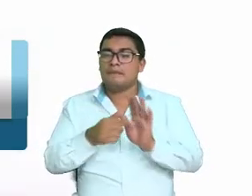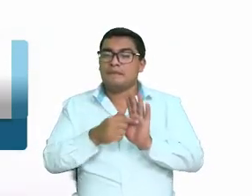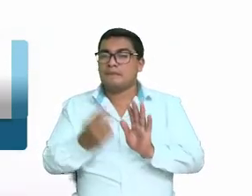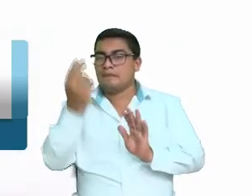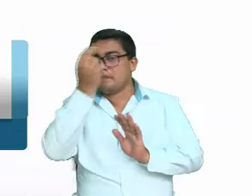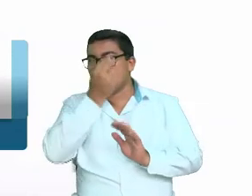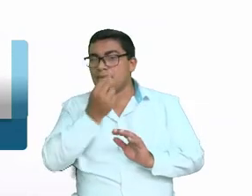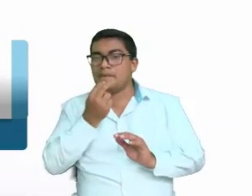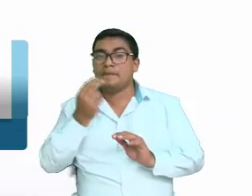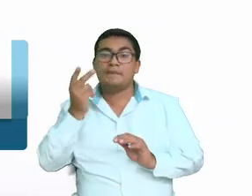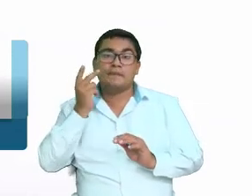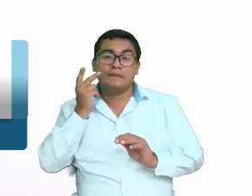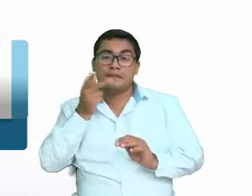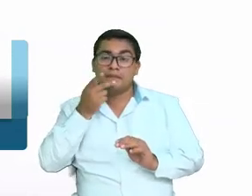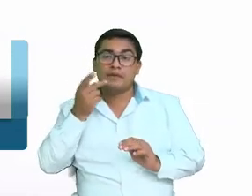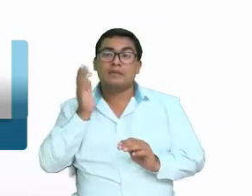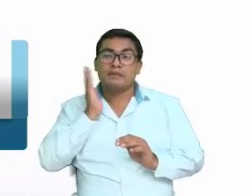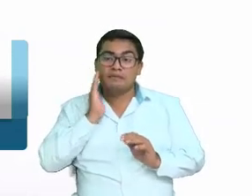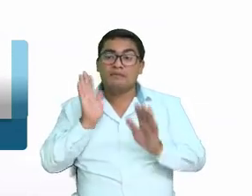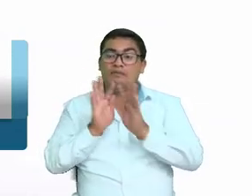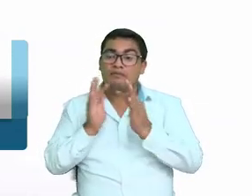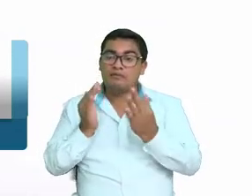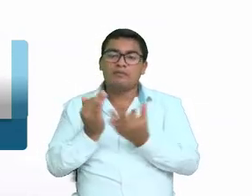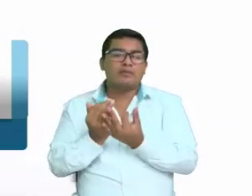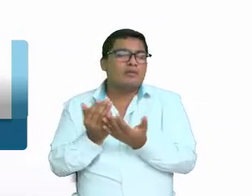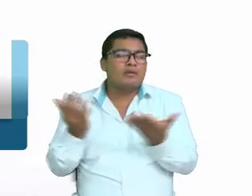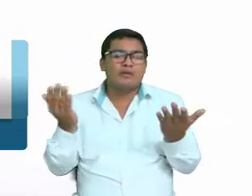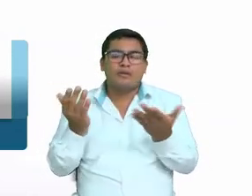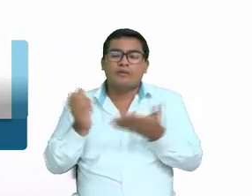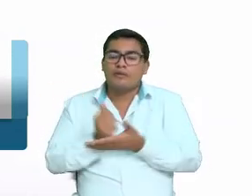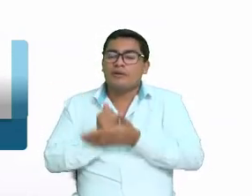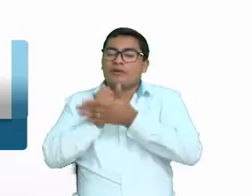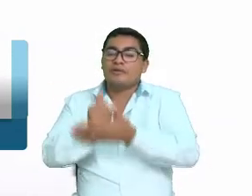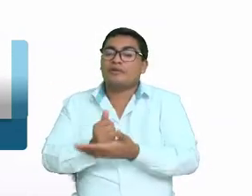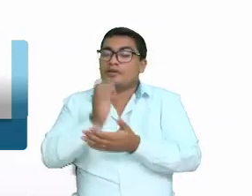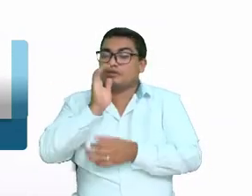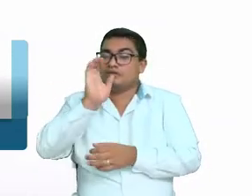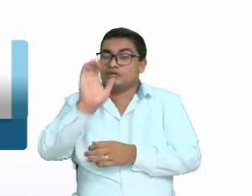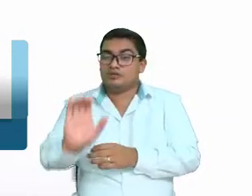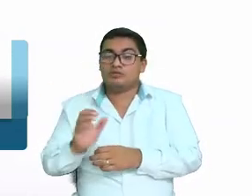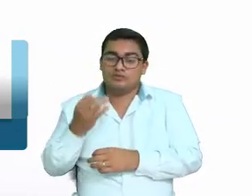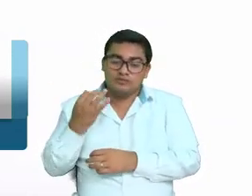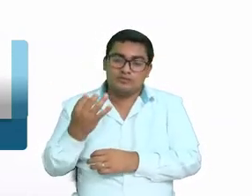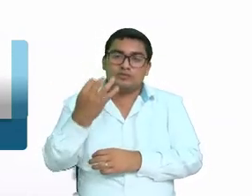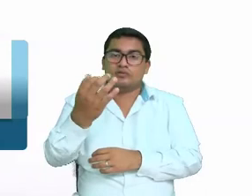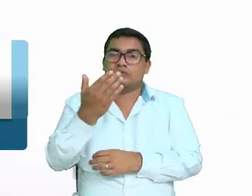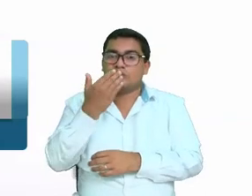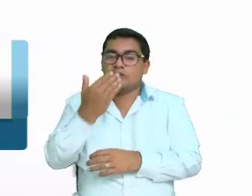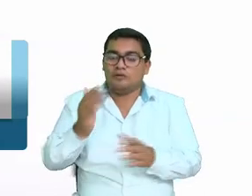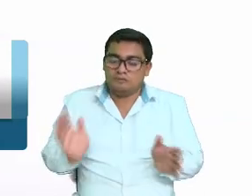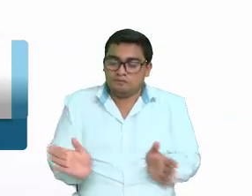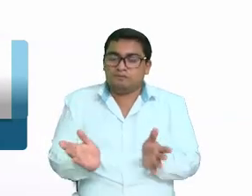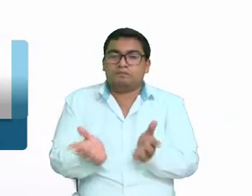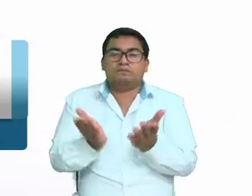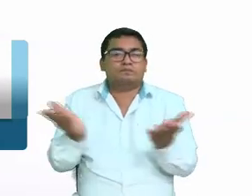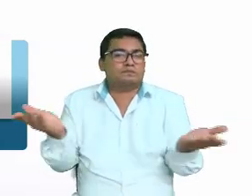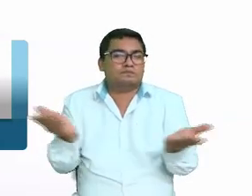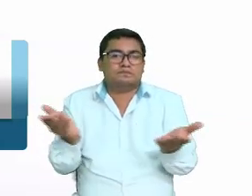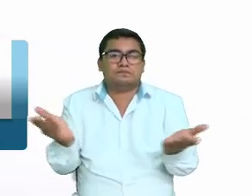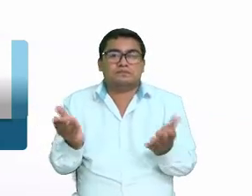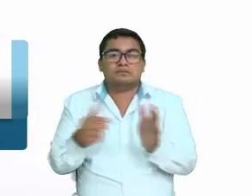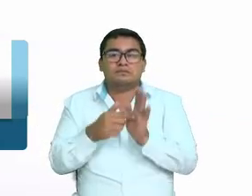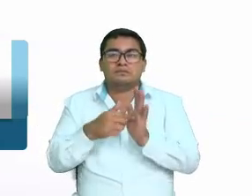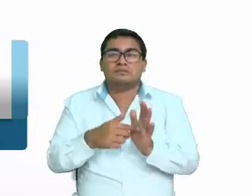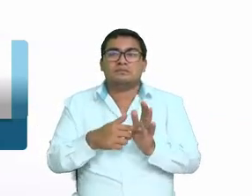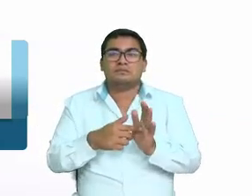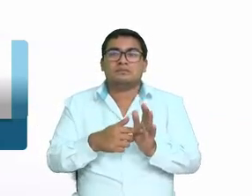familia, podemos contribuir a que nuestro niño también tenga un buen futuro? Incentivando, no sé, a